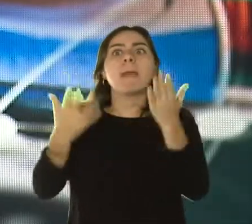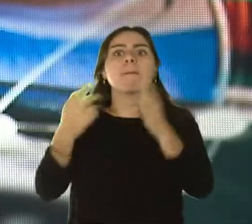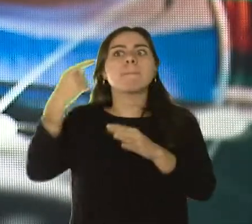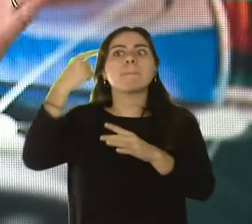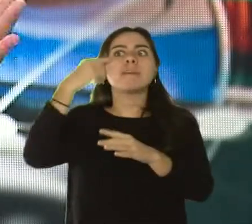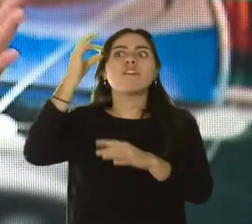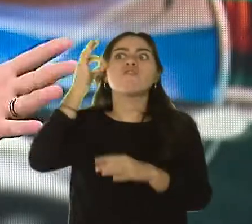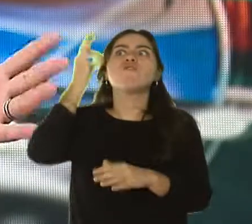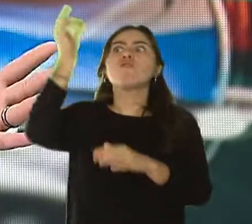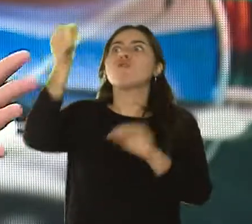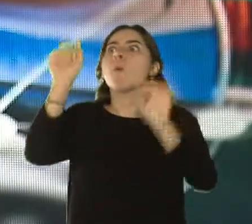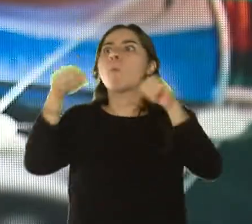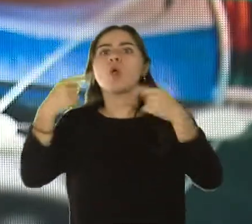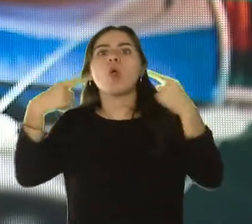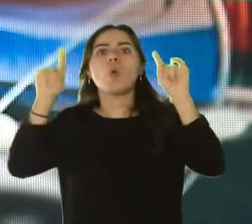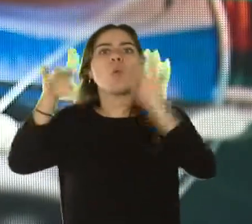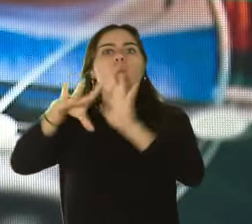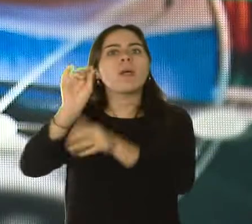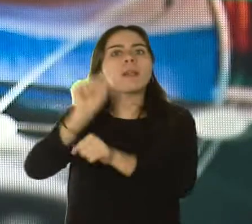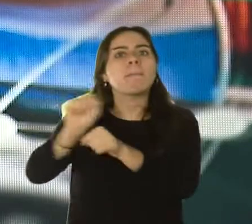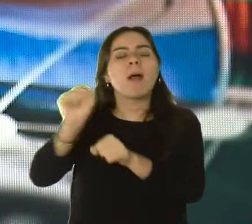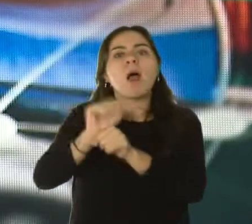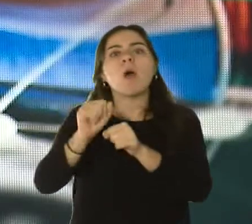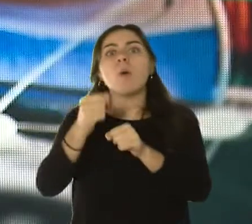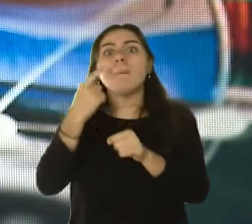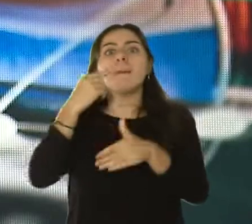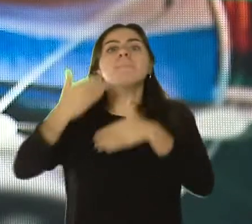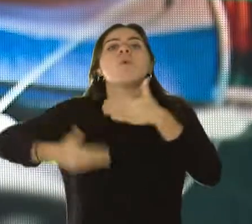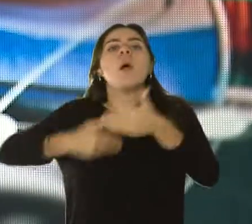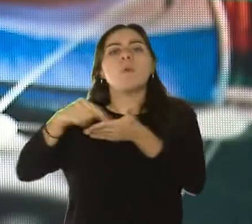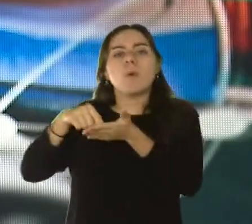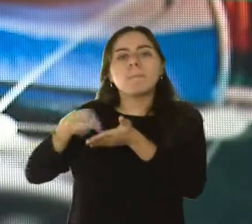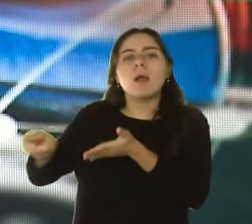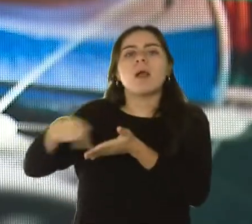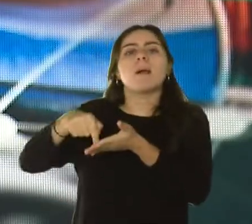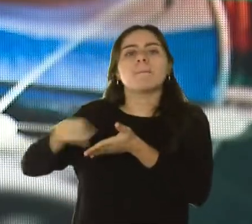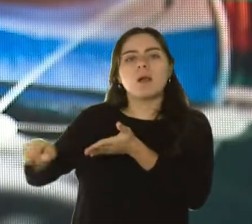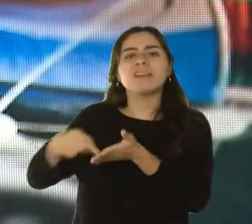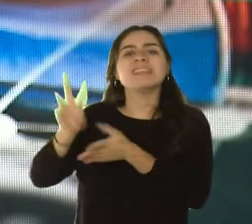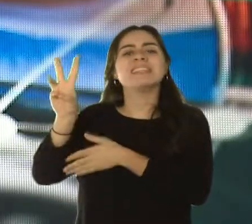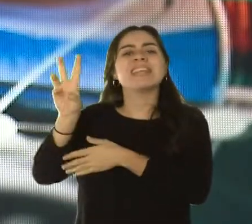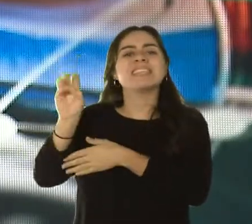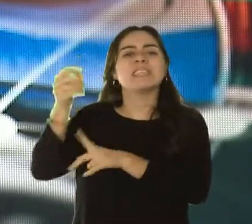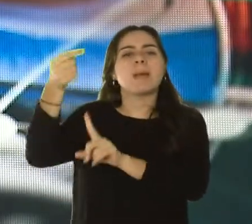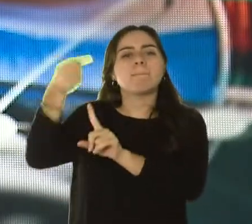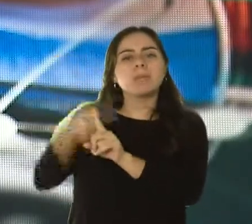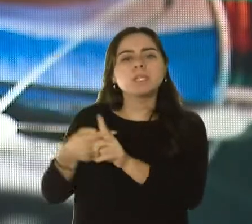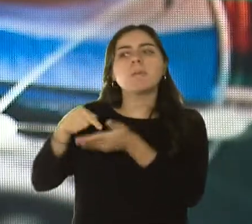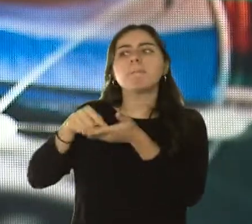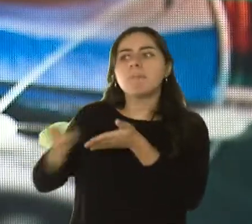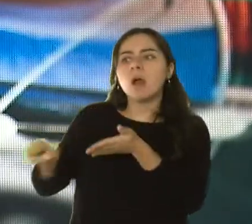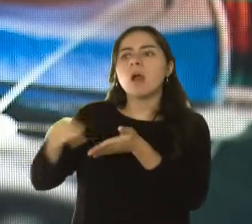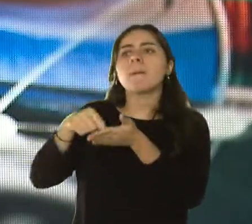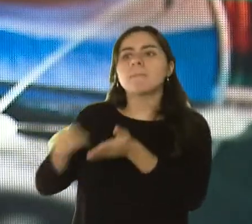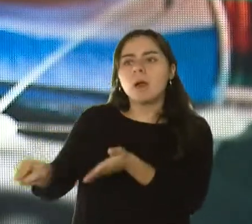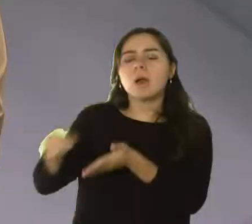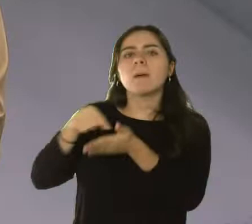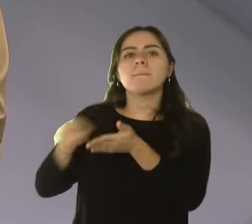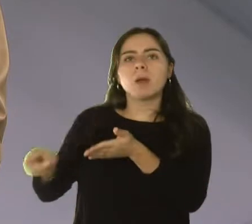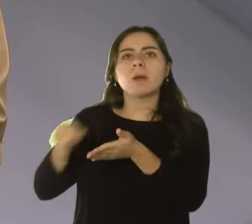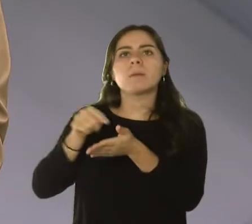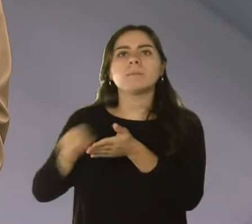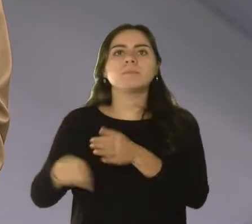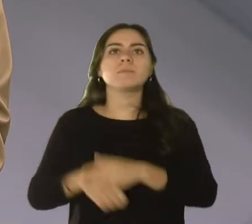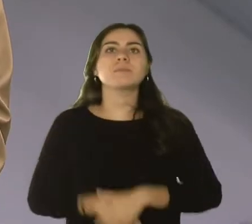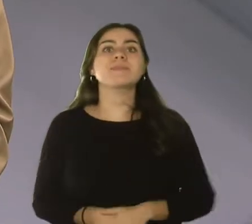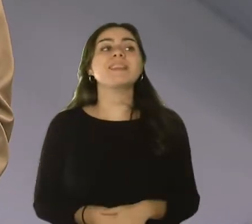tener este individuo para poder hacer esos pagos y demostrar una viabilidad de pago en el Tribunal Federal. Pero esos son los que